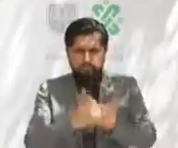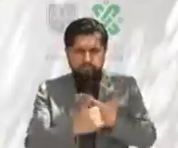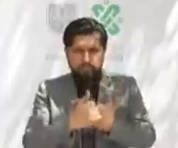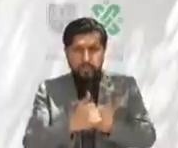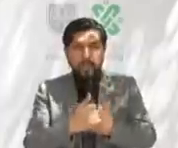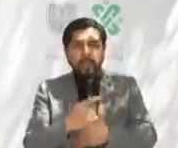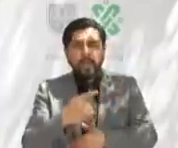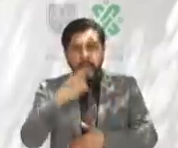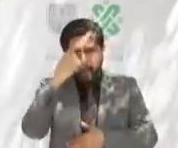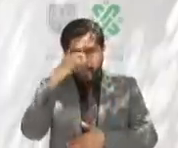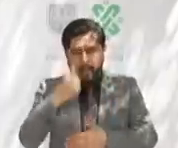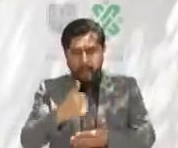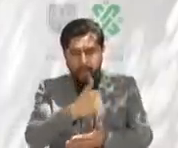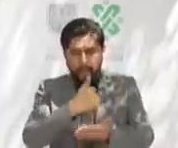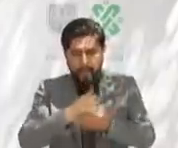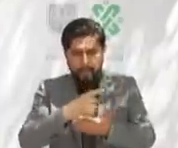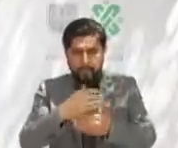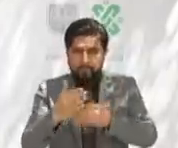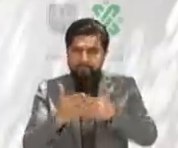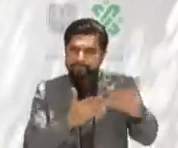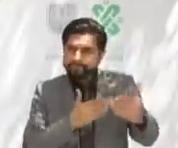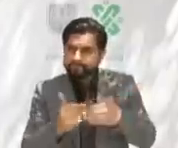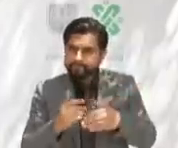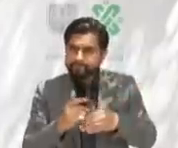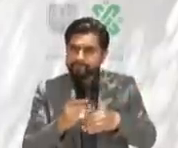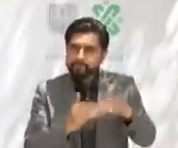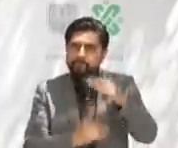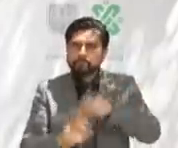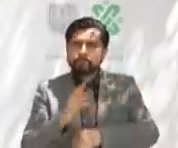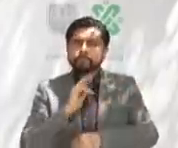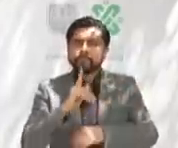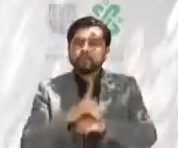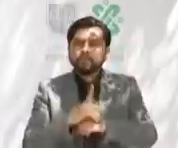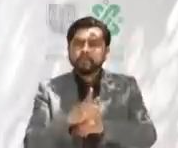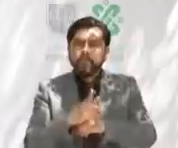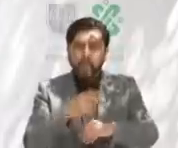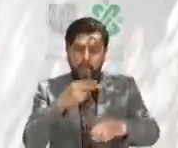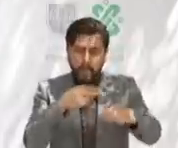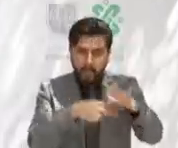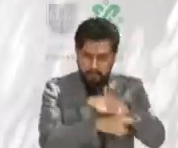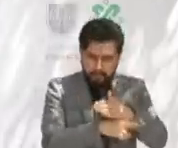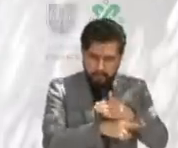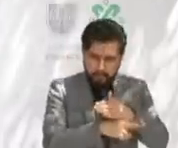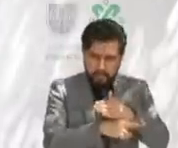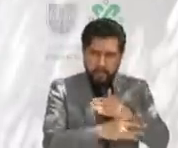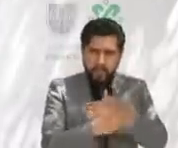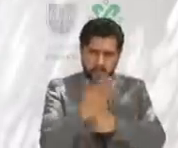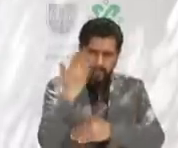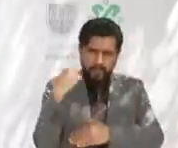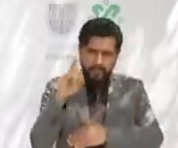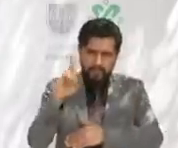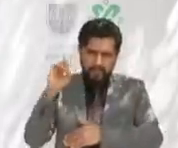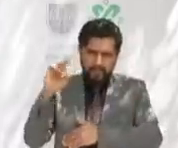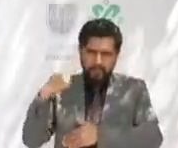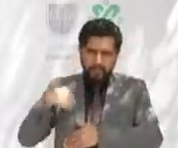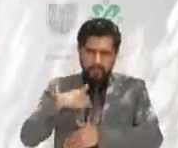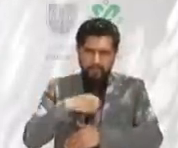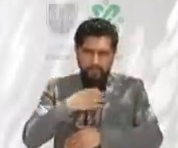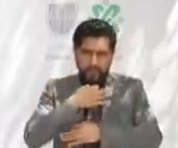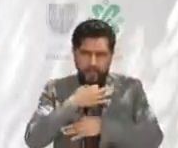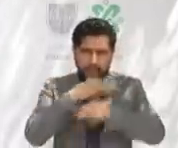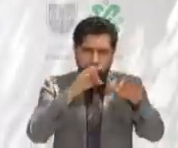mejor movilidad en la ciudad? La modernización del metro, que el domingo anunciamos, que además después